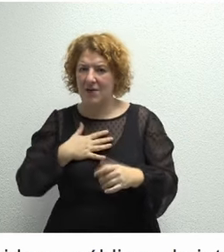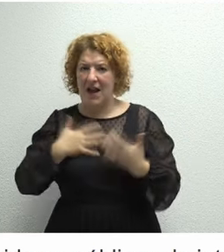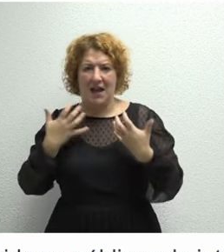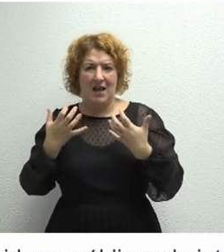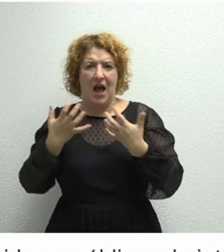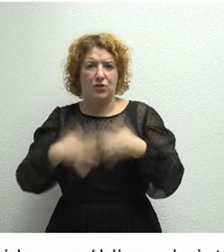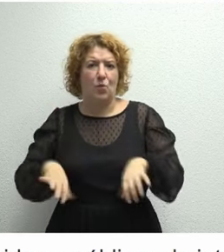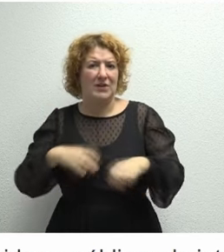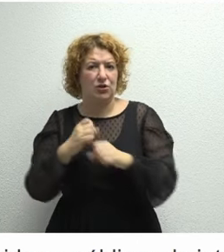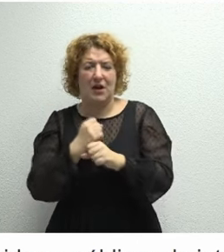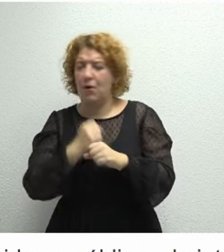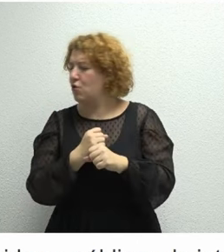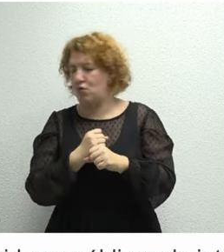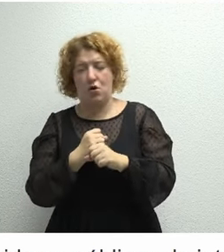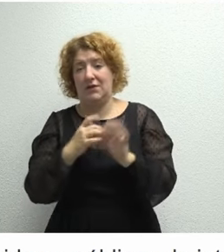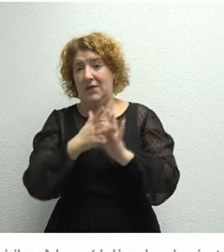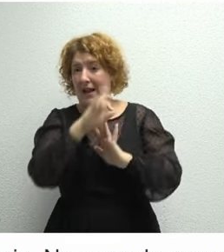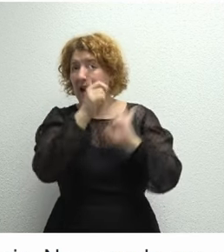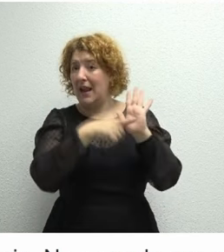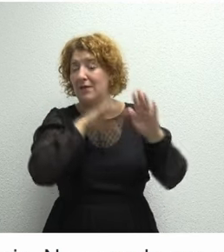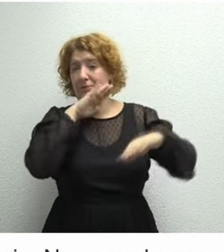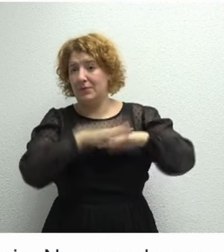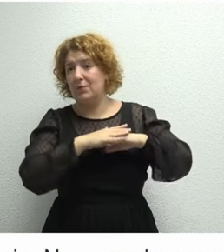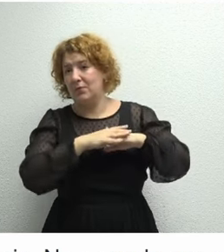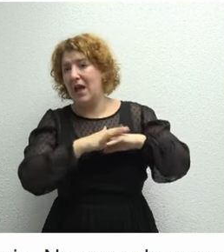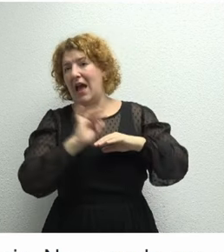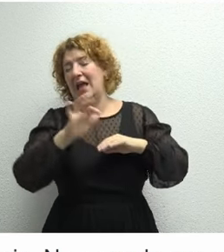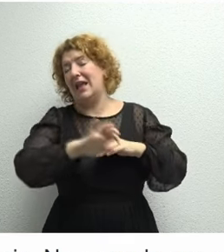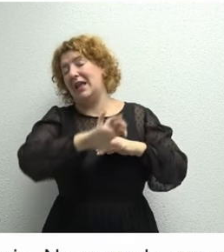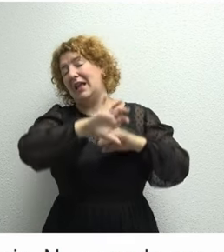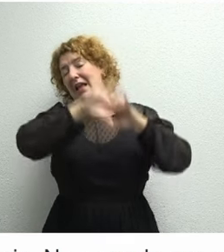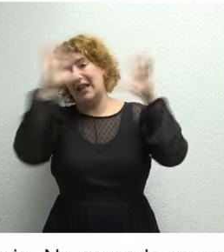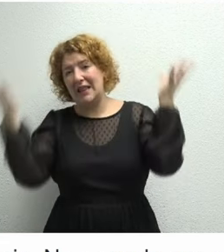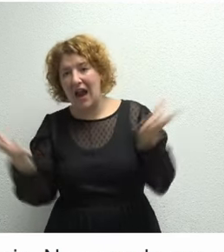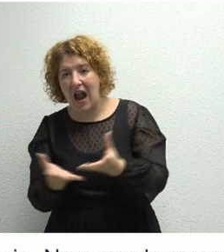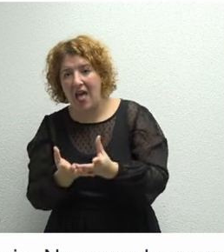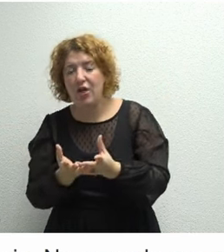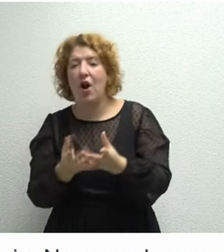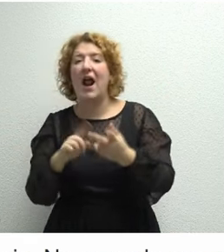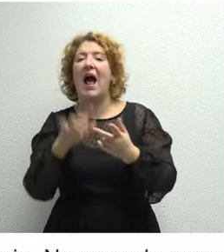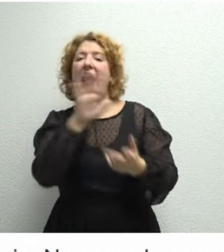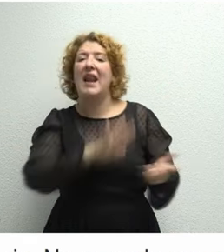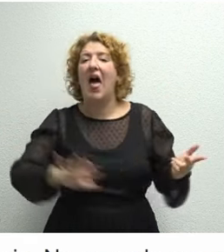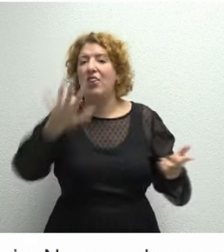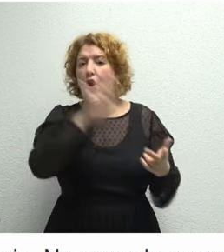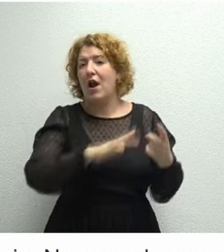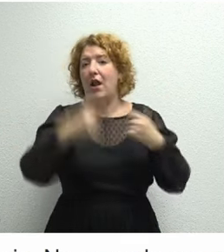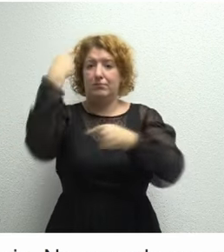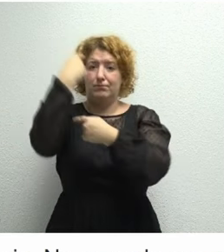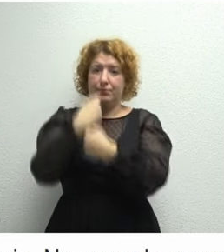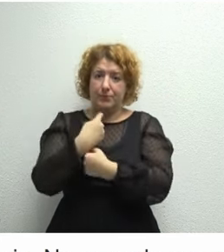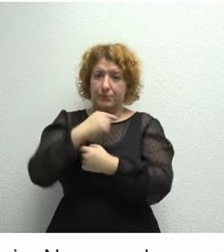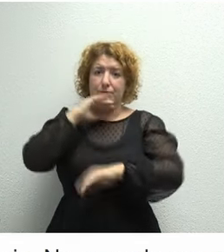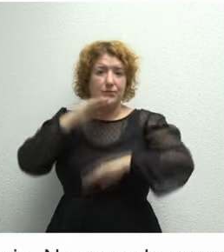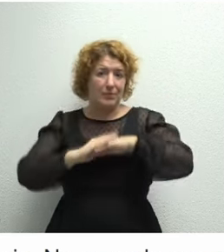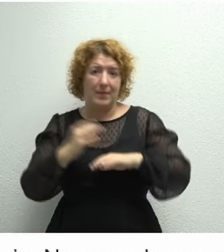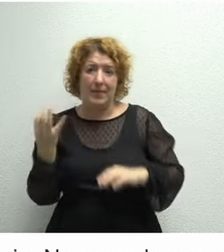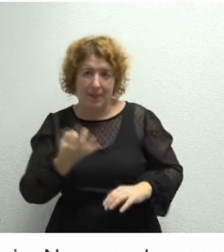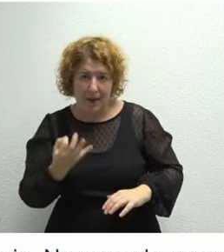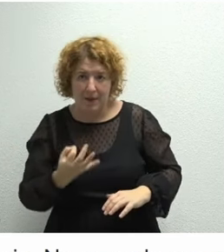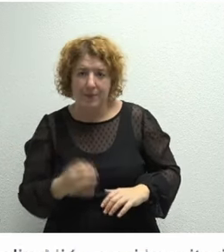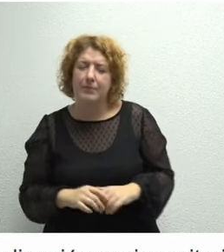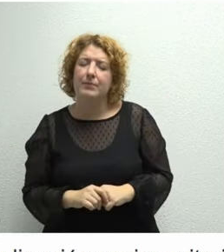que es de obligado cumplimiento por la normativa internacional por la normativa nacional y sobre todo ahora muy